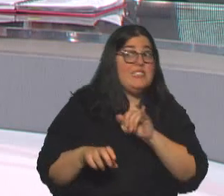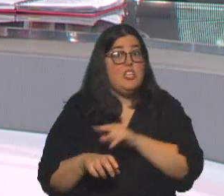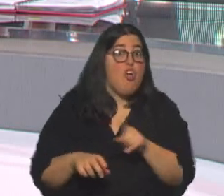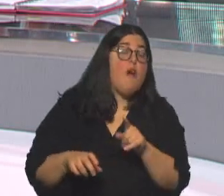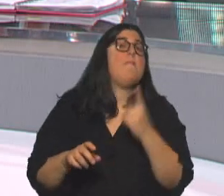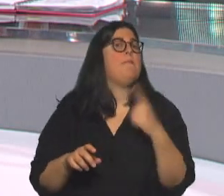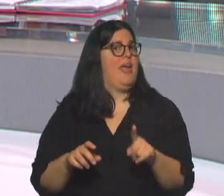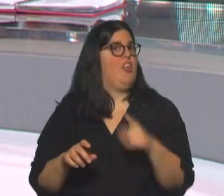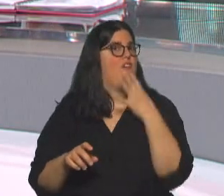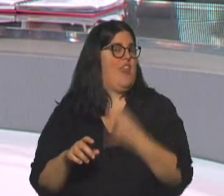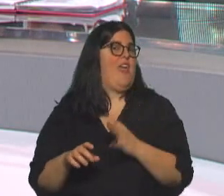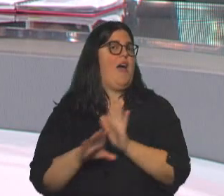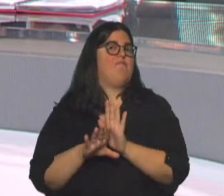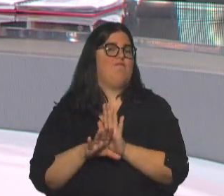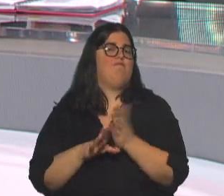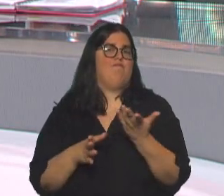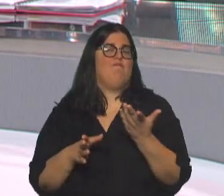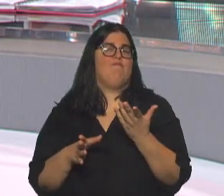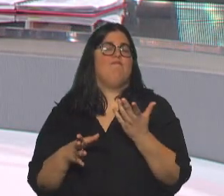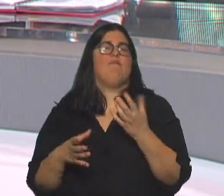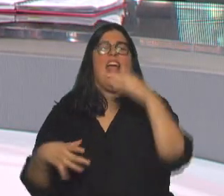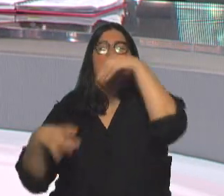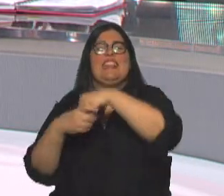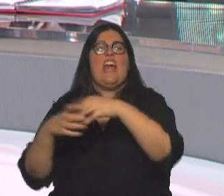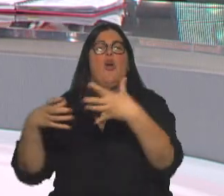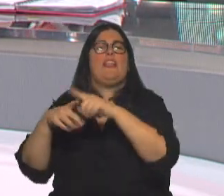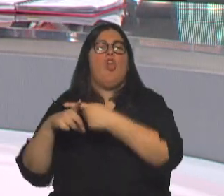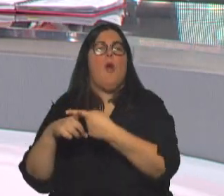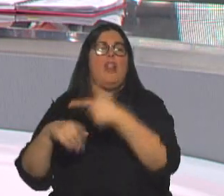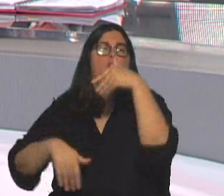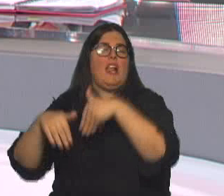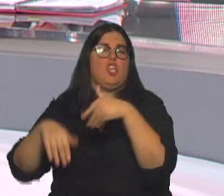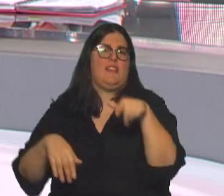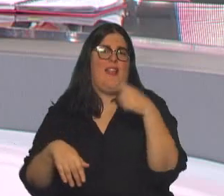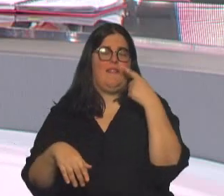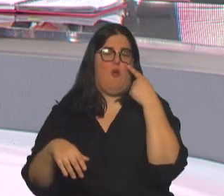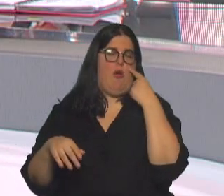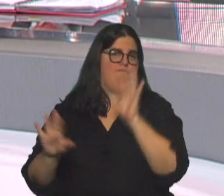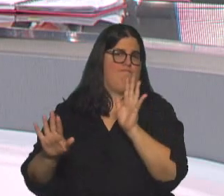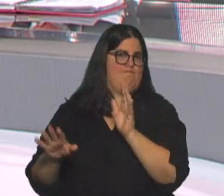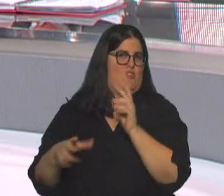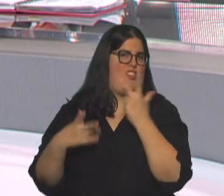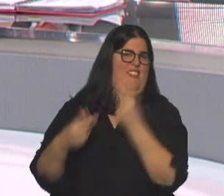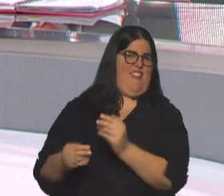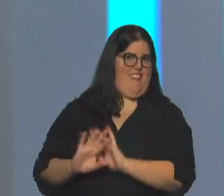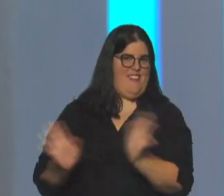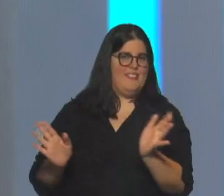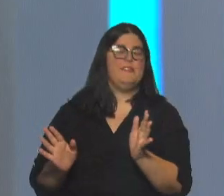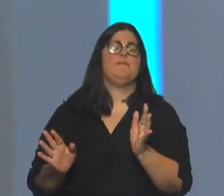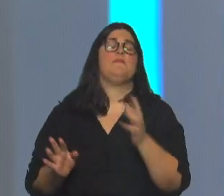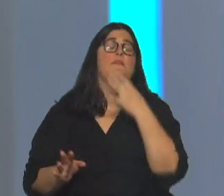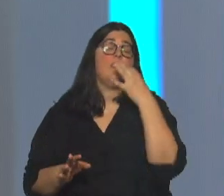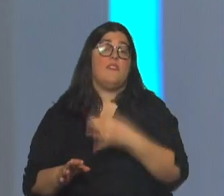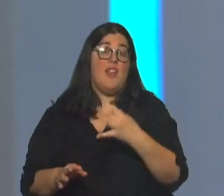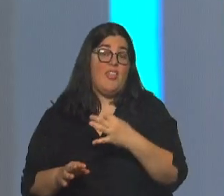salir y desconocer los resultados de la interna. Y de hecho, es grave, es ¿no? el único de todos los que compitieron en esta encuesta que no fue